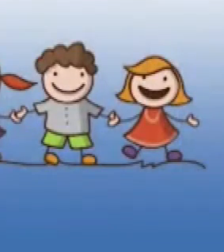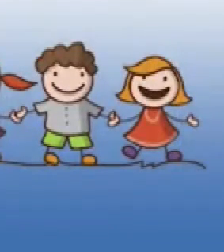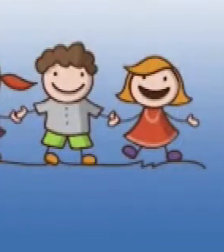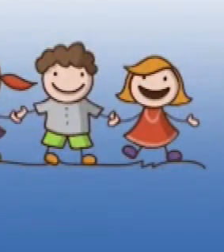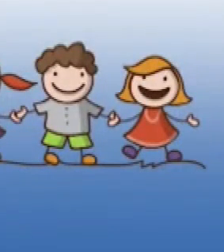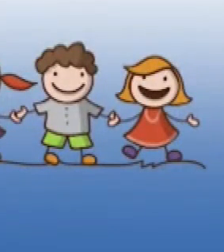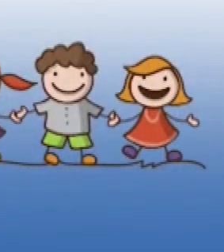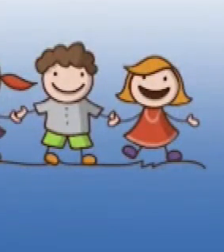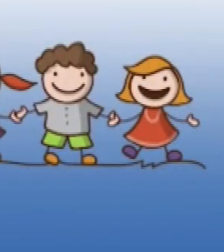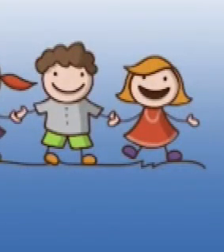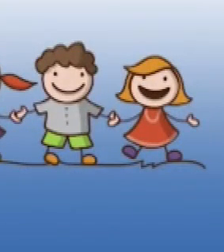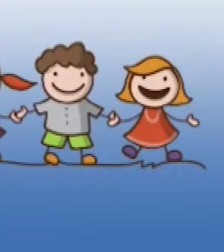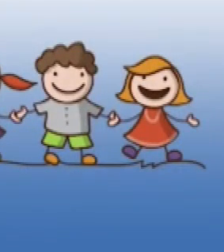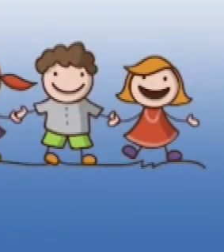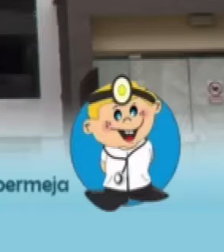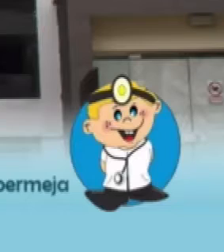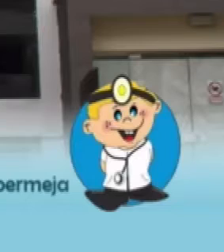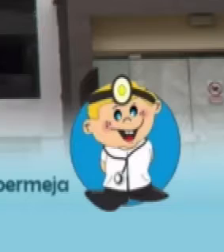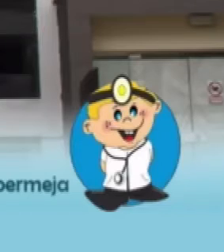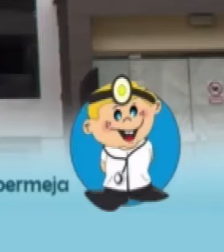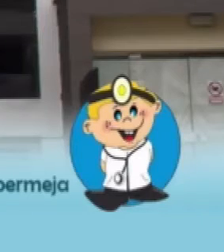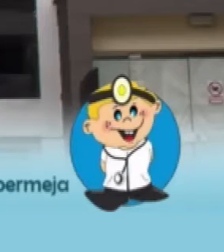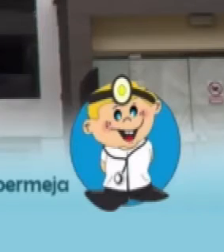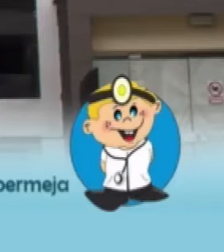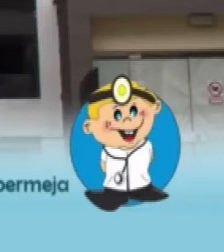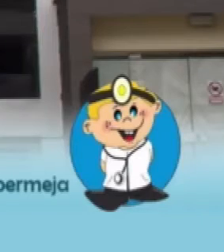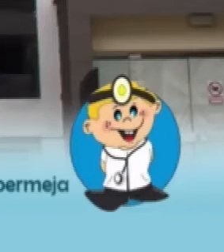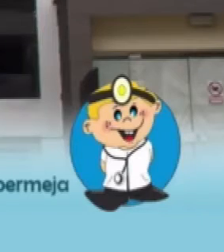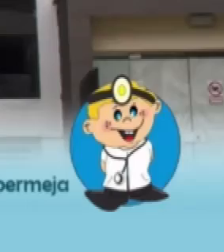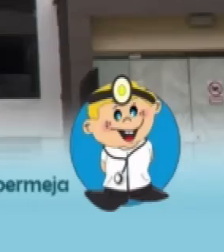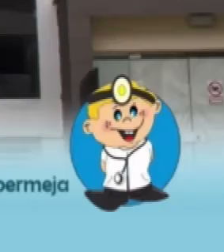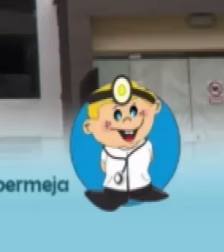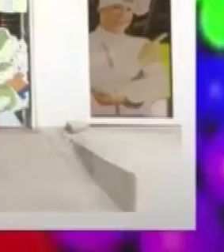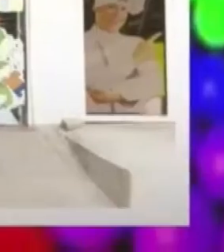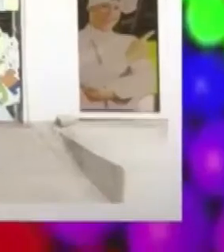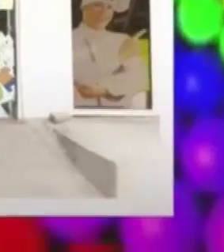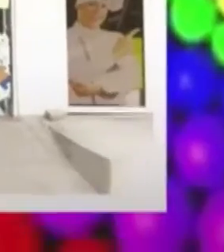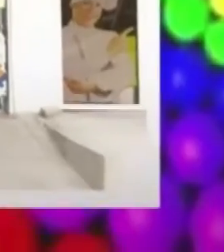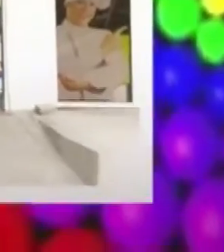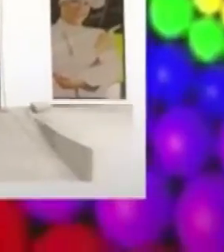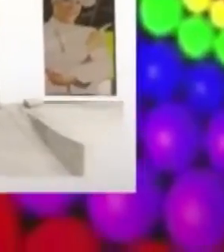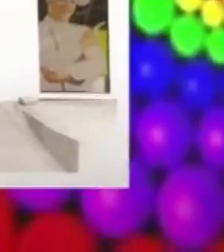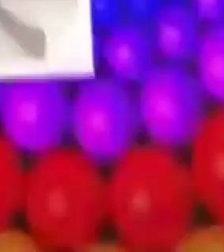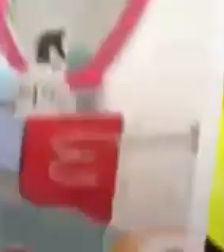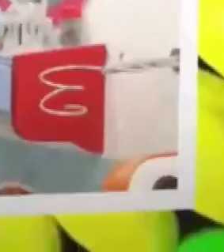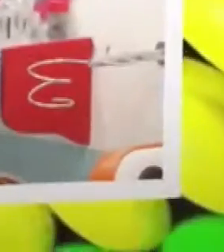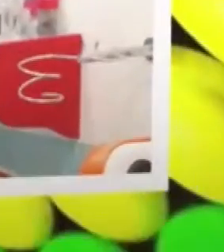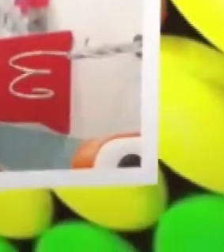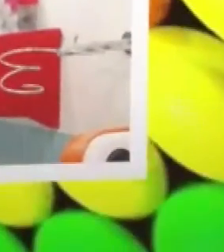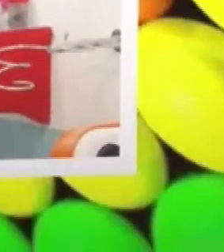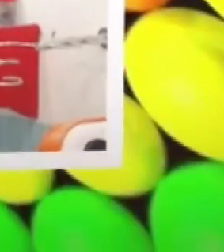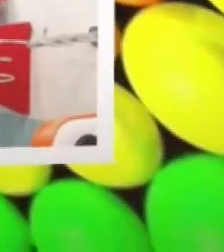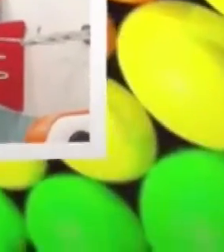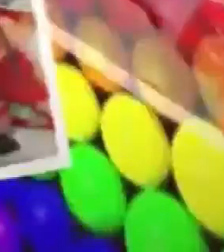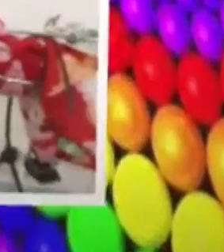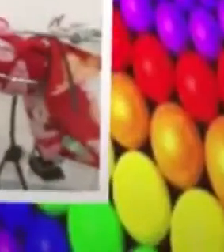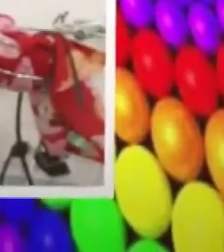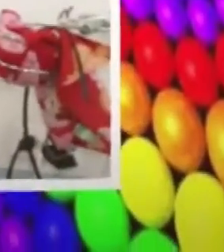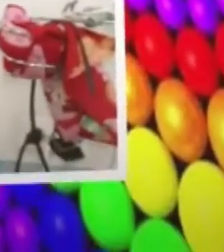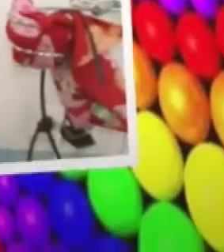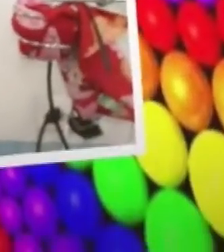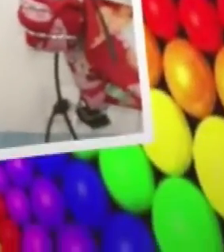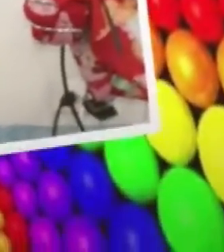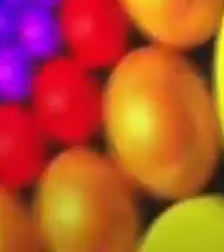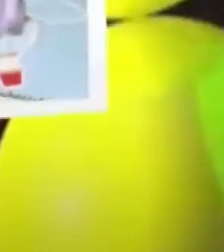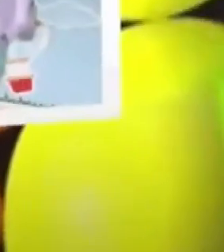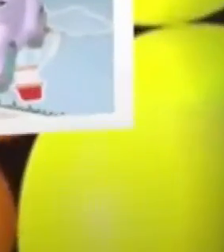hijo. Ofrecemos servicios a prepagadas y particulares. Visítanos. Trae para ti peinados infantiles, cortes